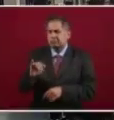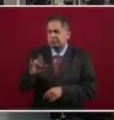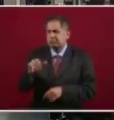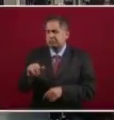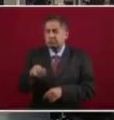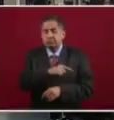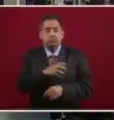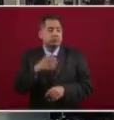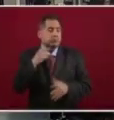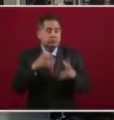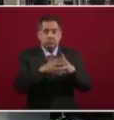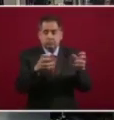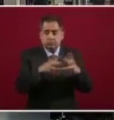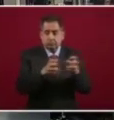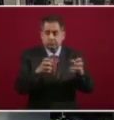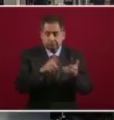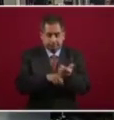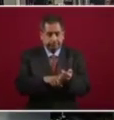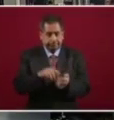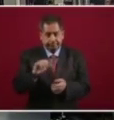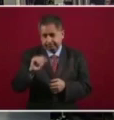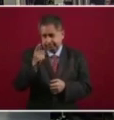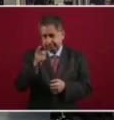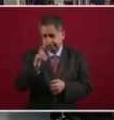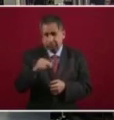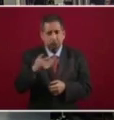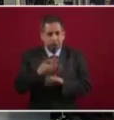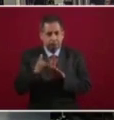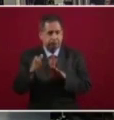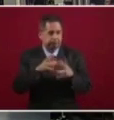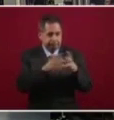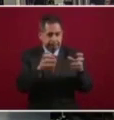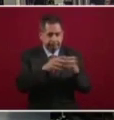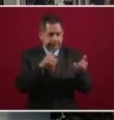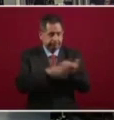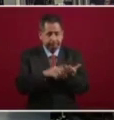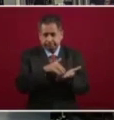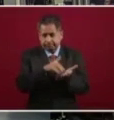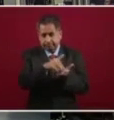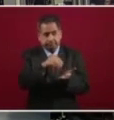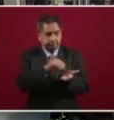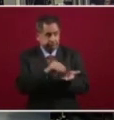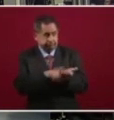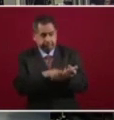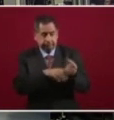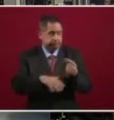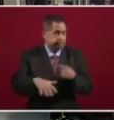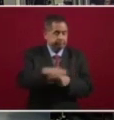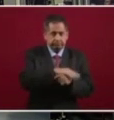los productores algodoneros, que son miles, todavía en la región lagunera.